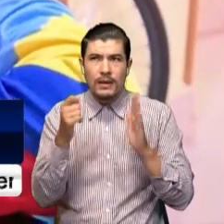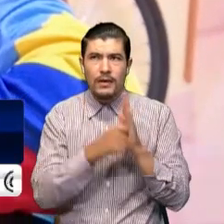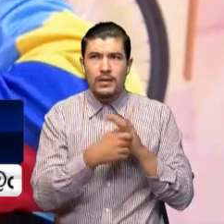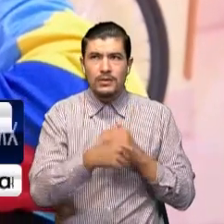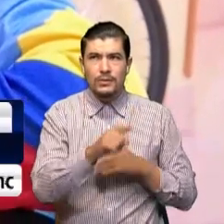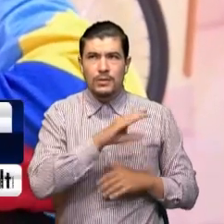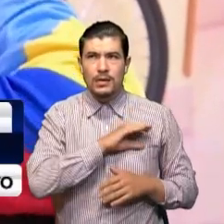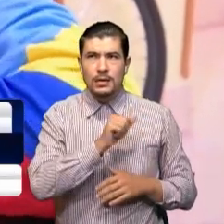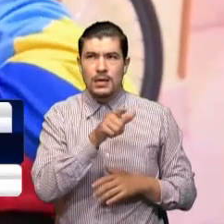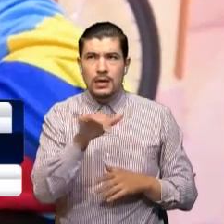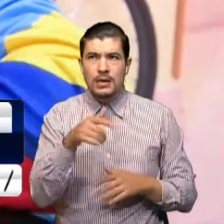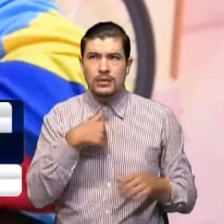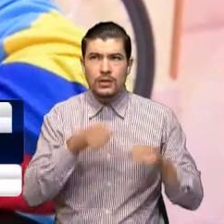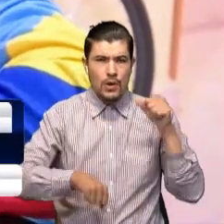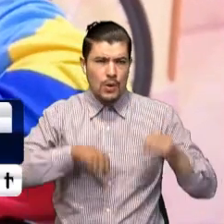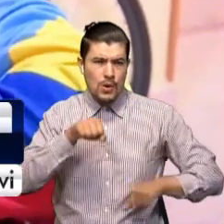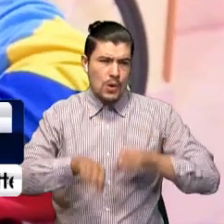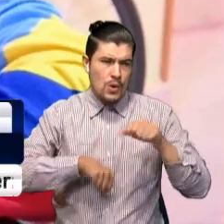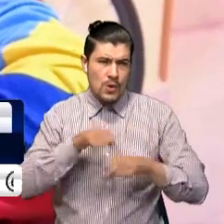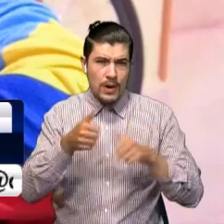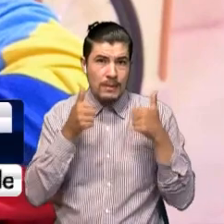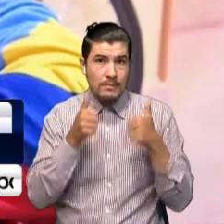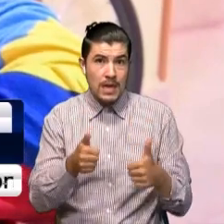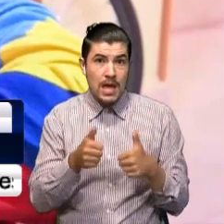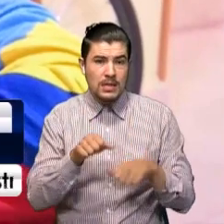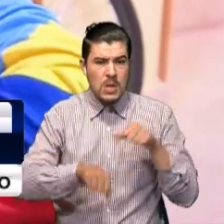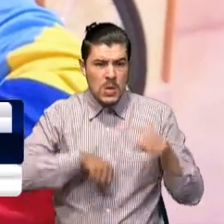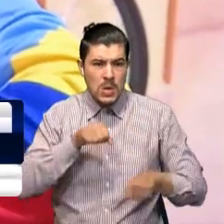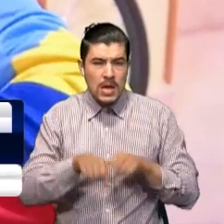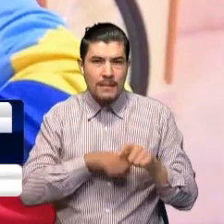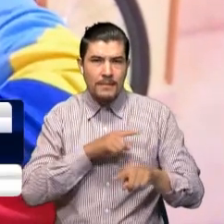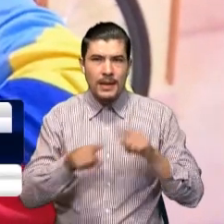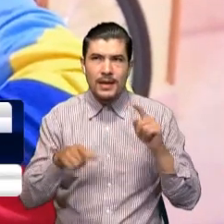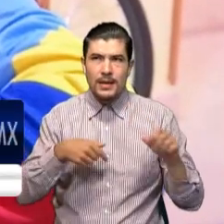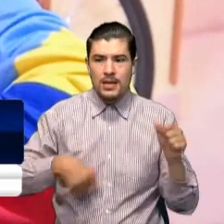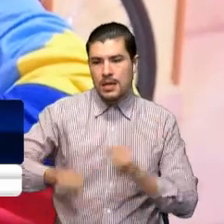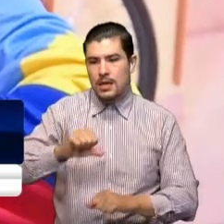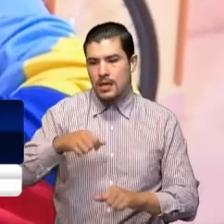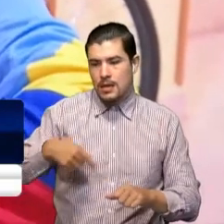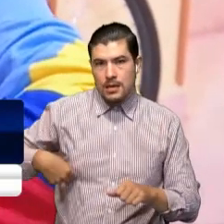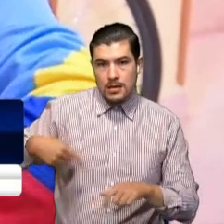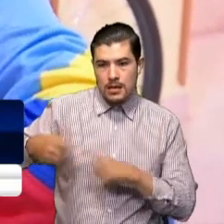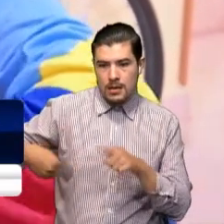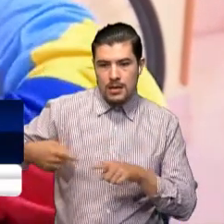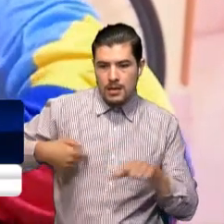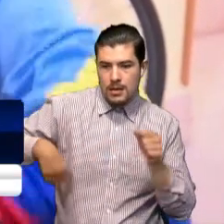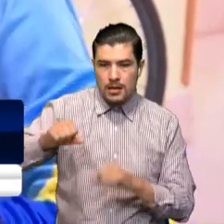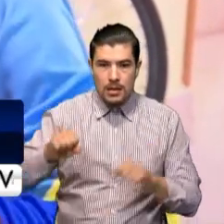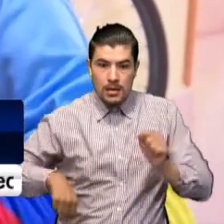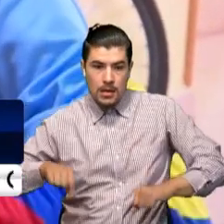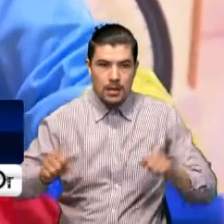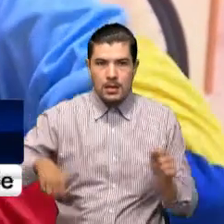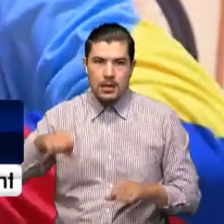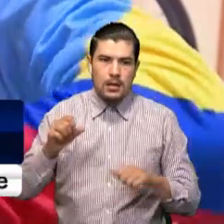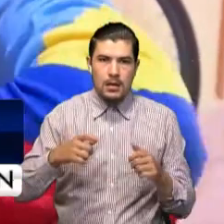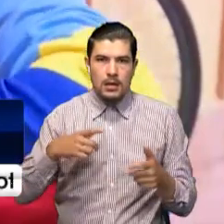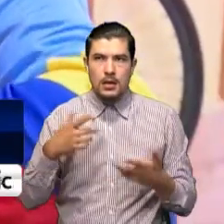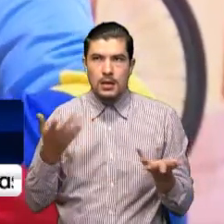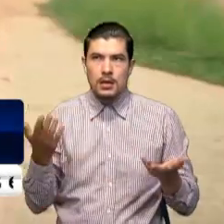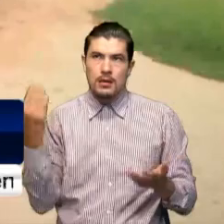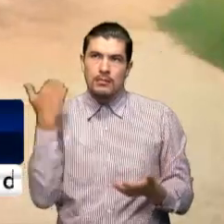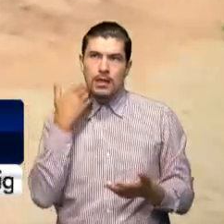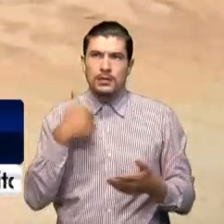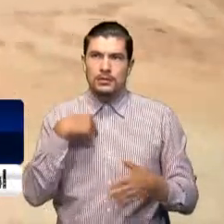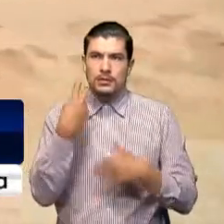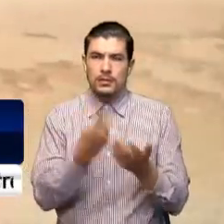y iba súper bien y se me resbaló la gente atrás haciendo manual y me